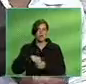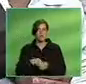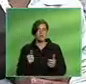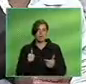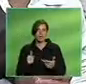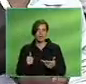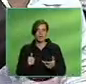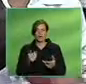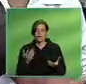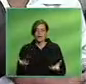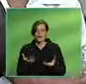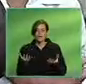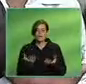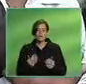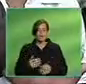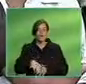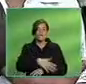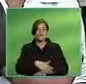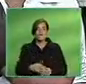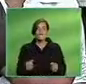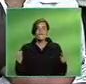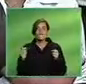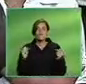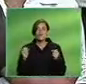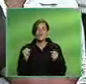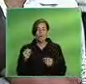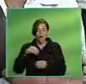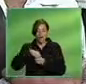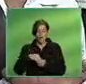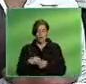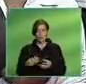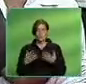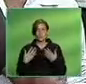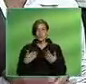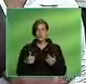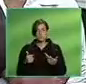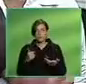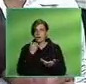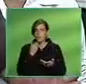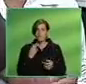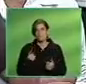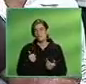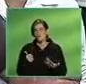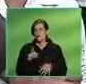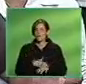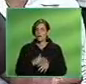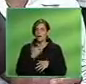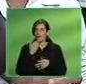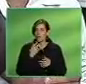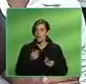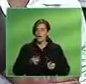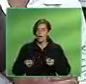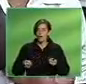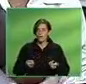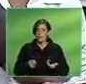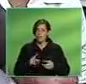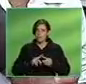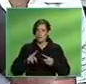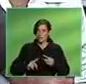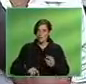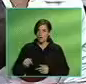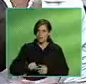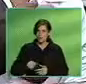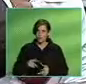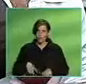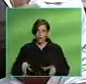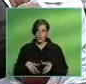cuando afuera hace frío. Eso, desde el punto de vista térmico, es muy útil porque además ahorra energía. Acá en esta